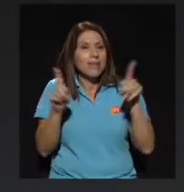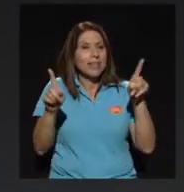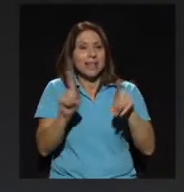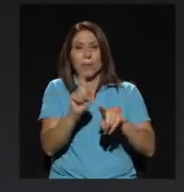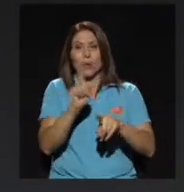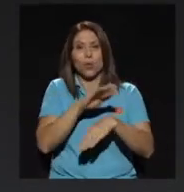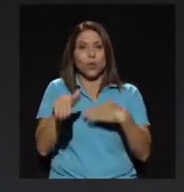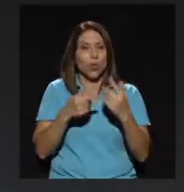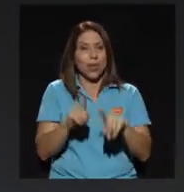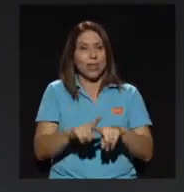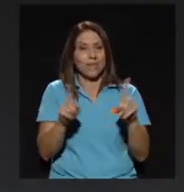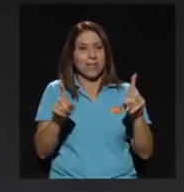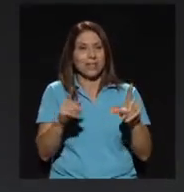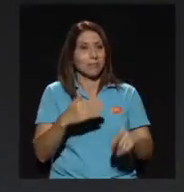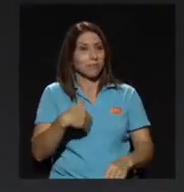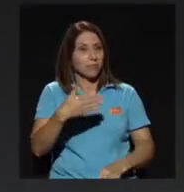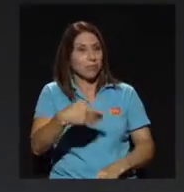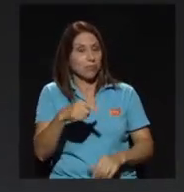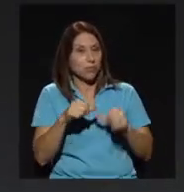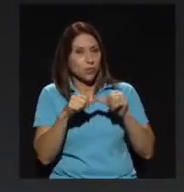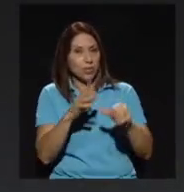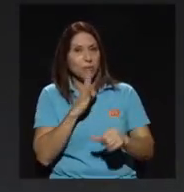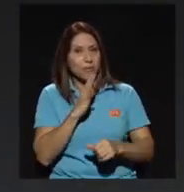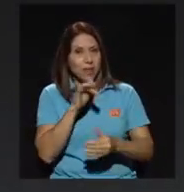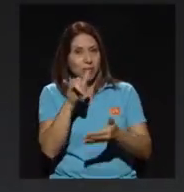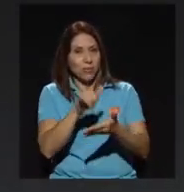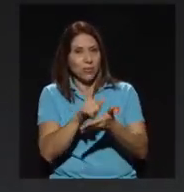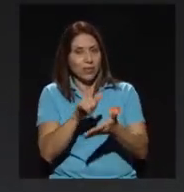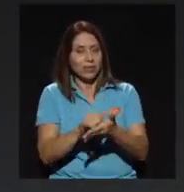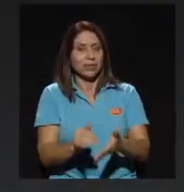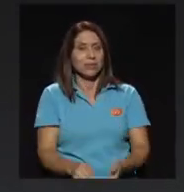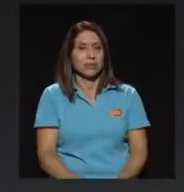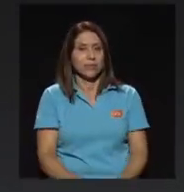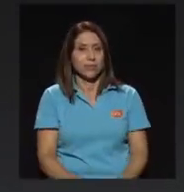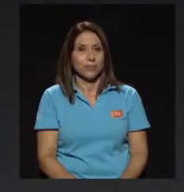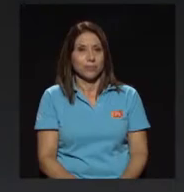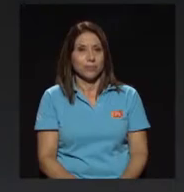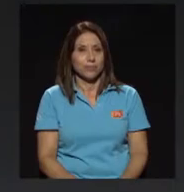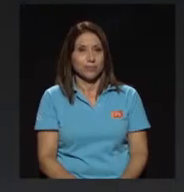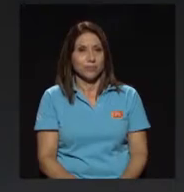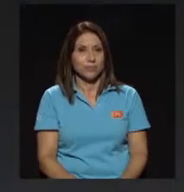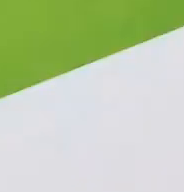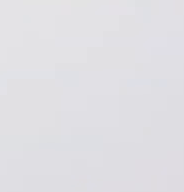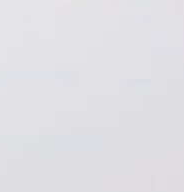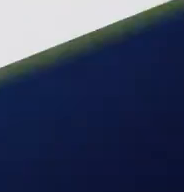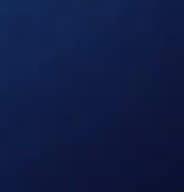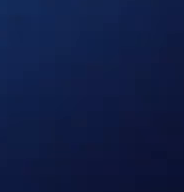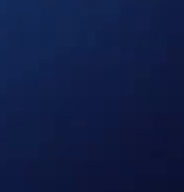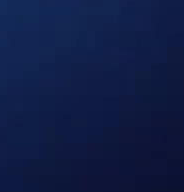esas diferencias y de otras cosas una vez que el canal nos invite a regresar. Eso haremos.